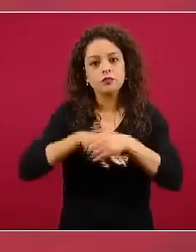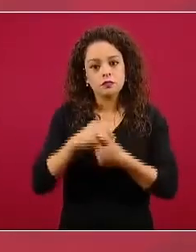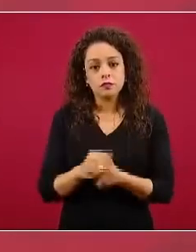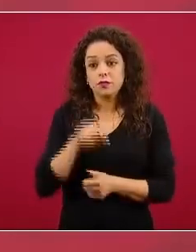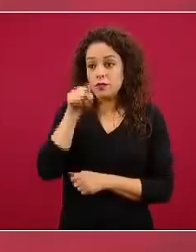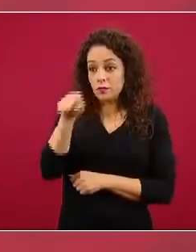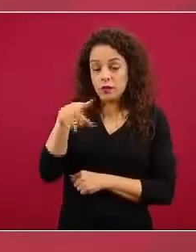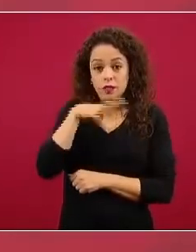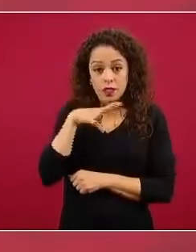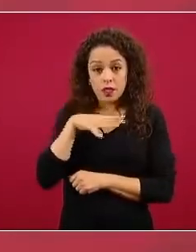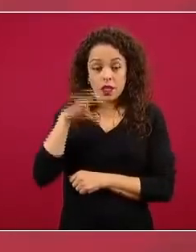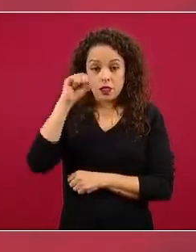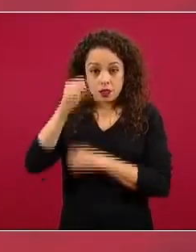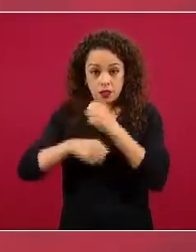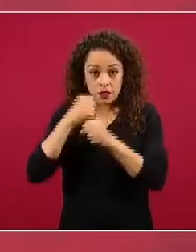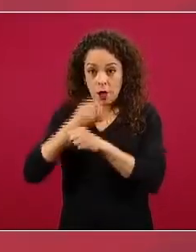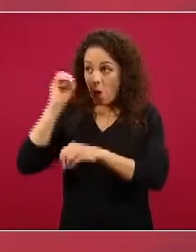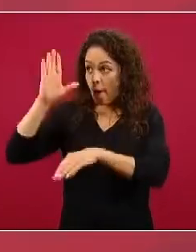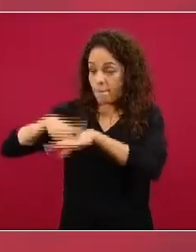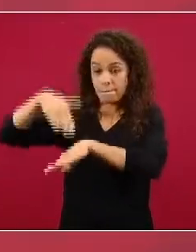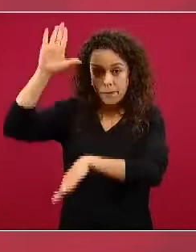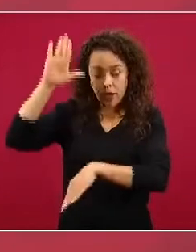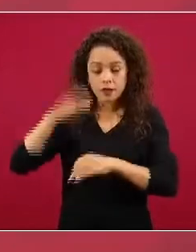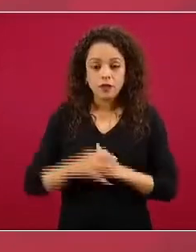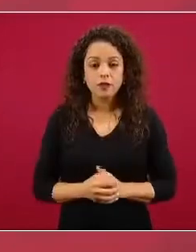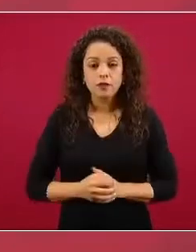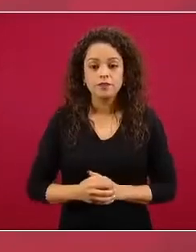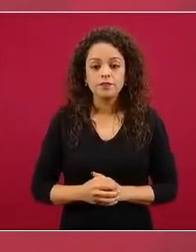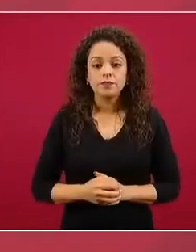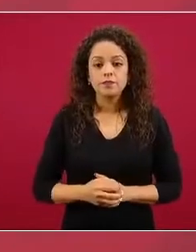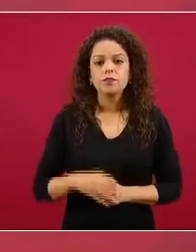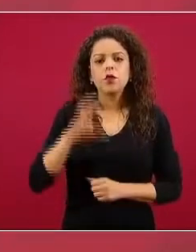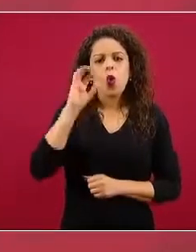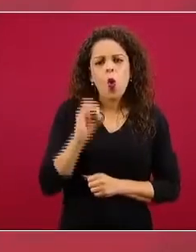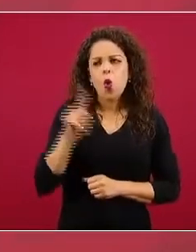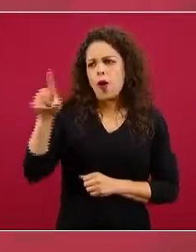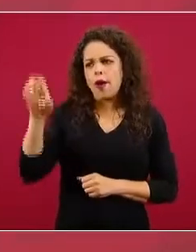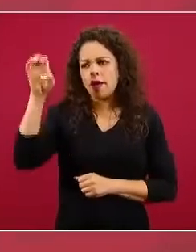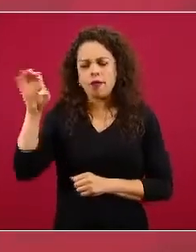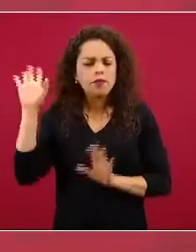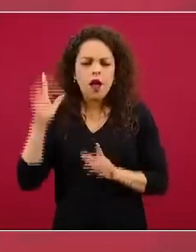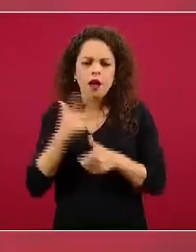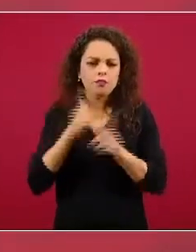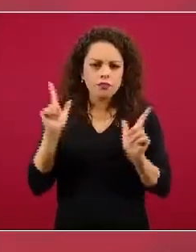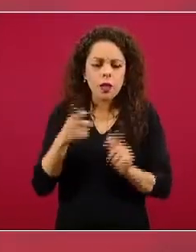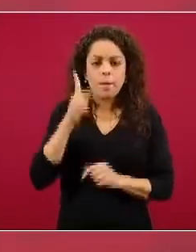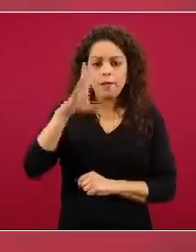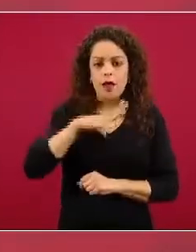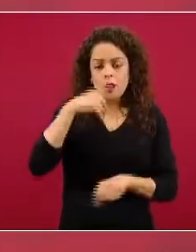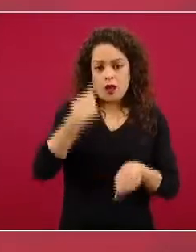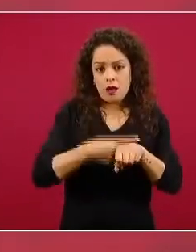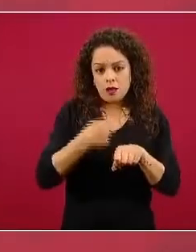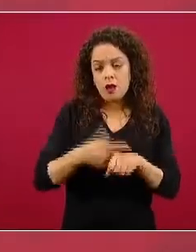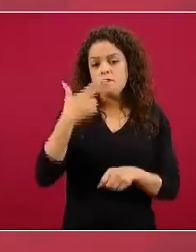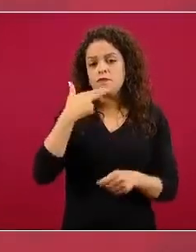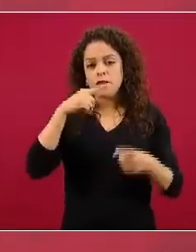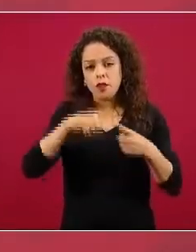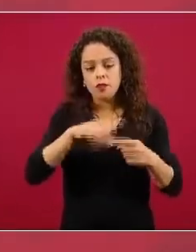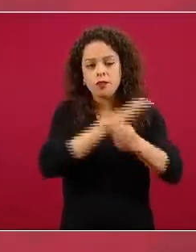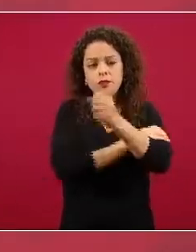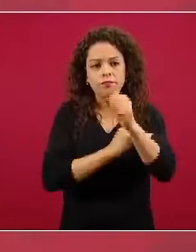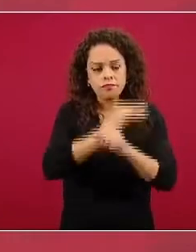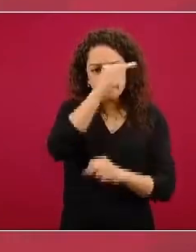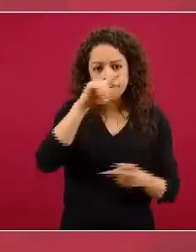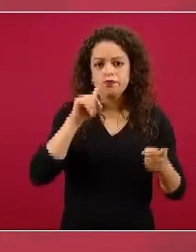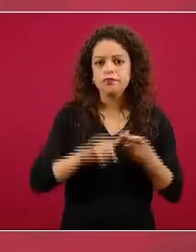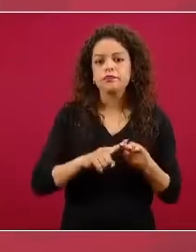60 o más años de edad, o independientemente de su edad, tiene alguna enfermedad crónica como diabetes, hipertensión, enfermedad cardíaca